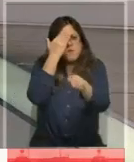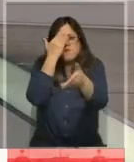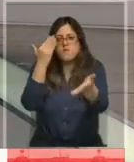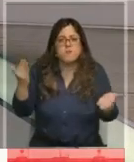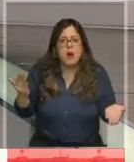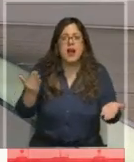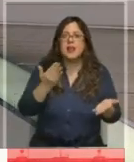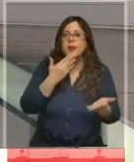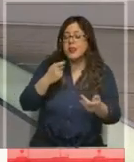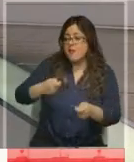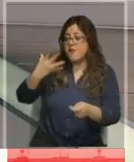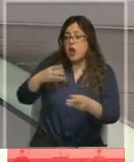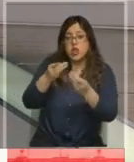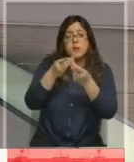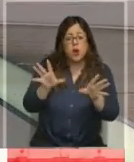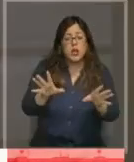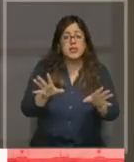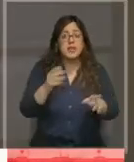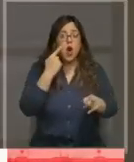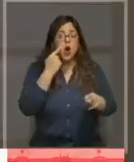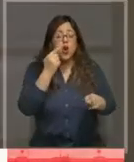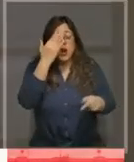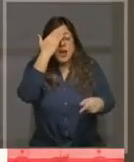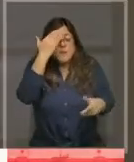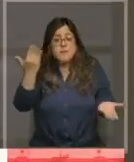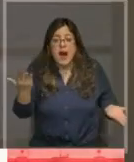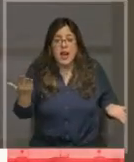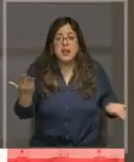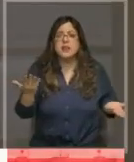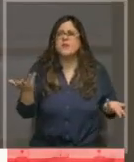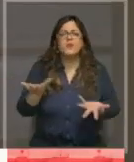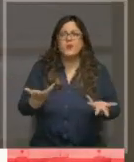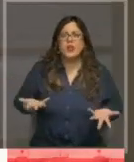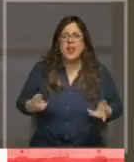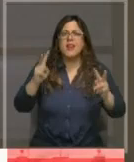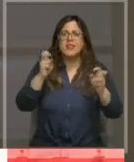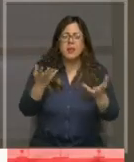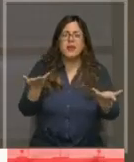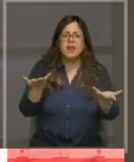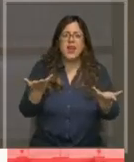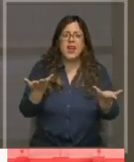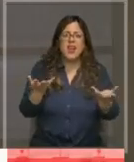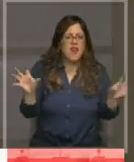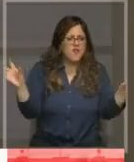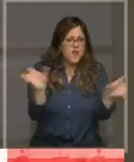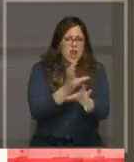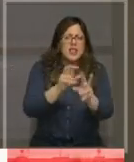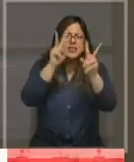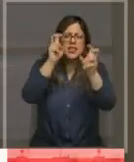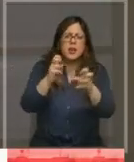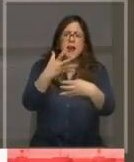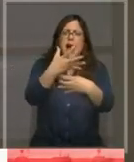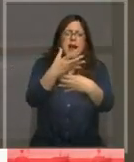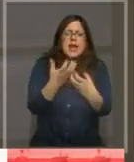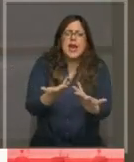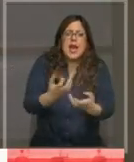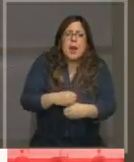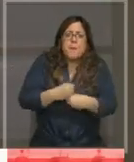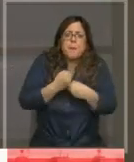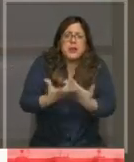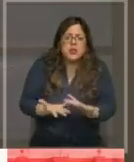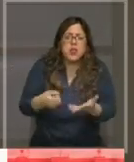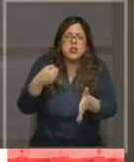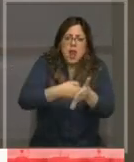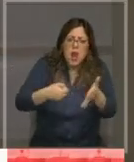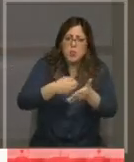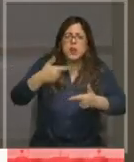El valor de la democracia. Y cuando uno dice terrible, tiene que ver con el uso de la violencia como expresión de la lucha política o de la... Acá hay